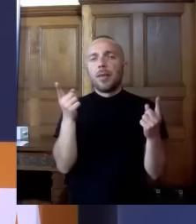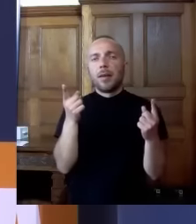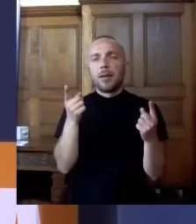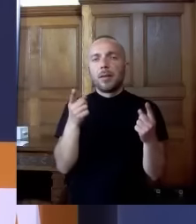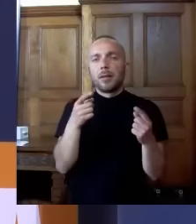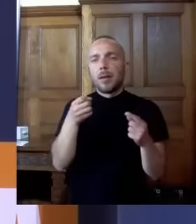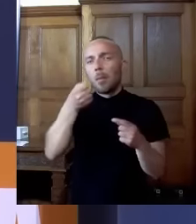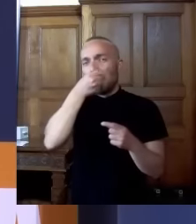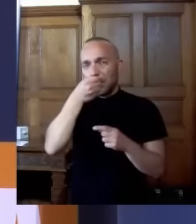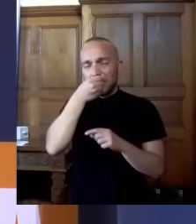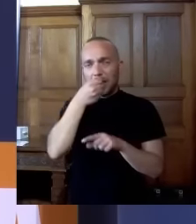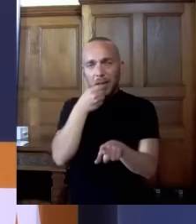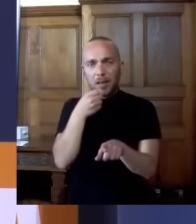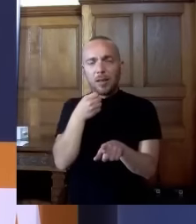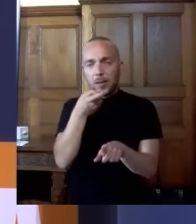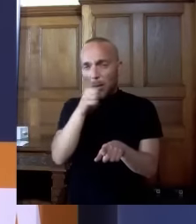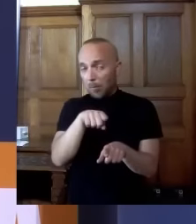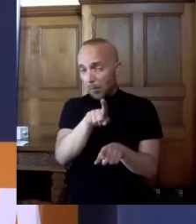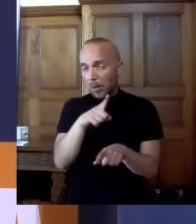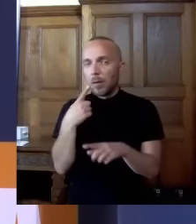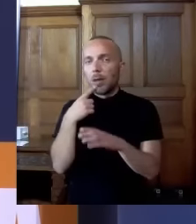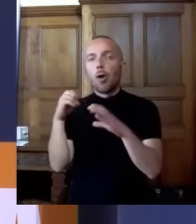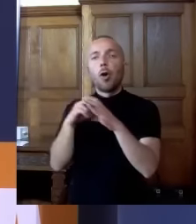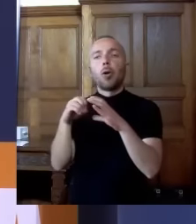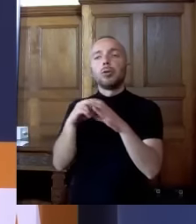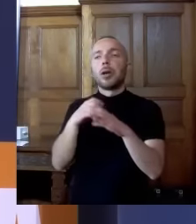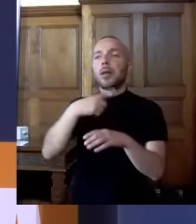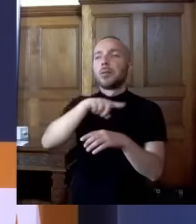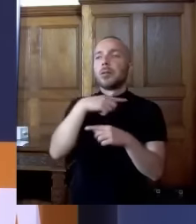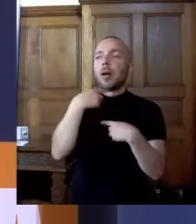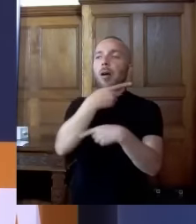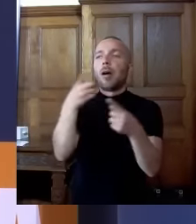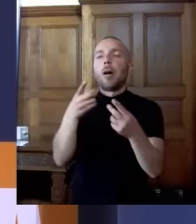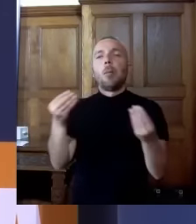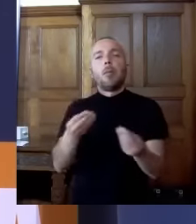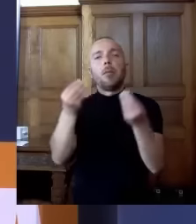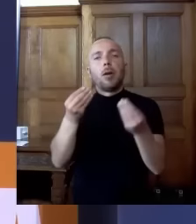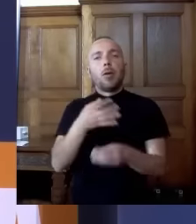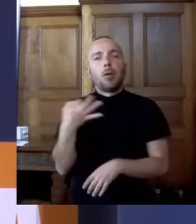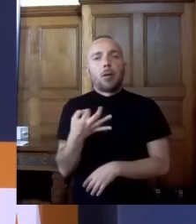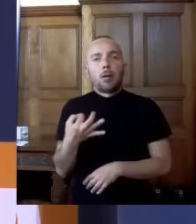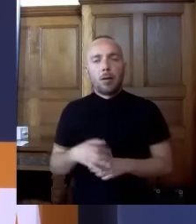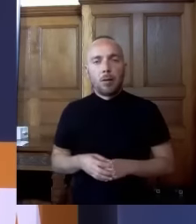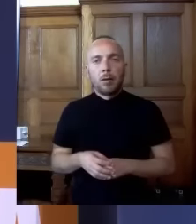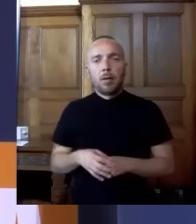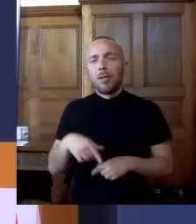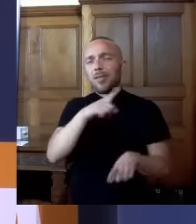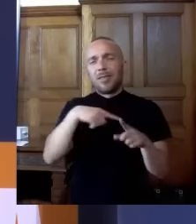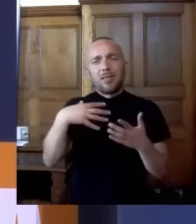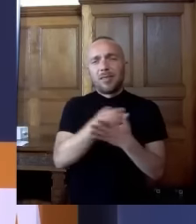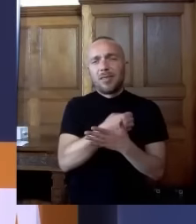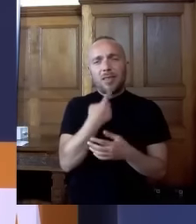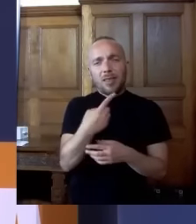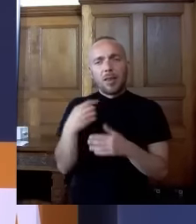pek baita ere osakidetza hobetu egin behar dela guzek hitz egiten dute etxe